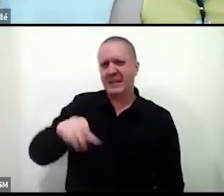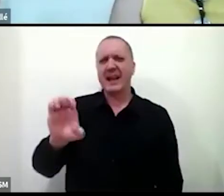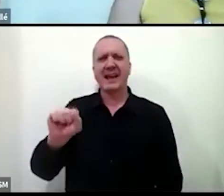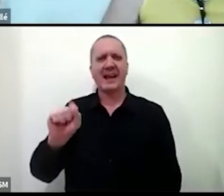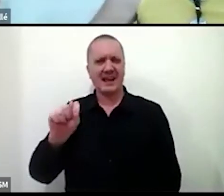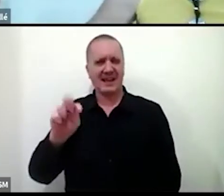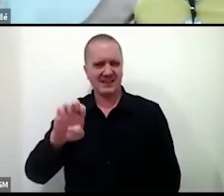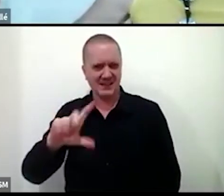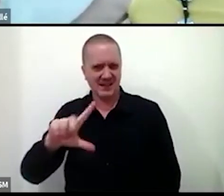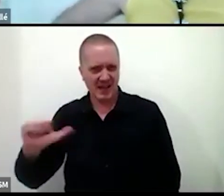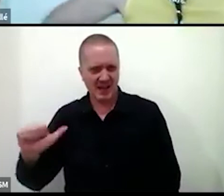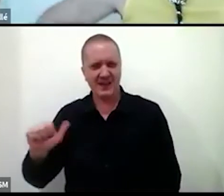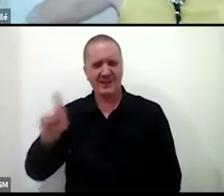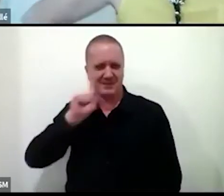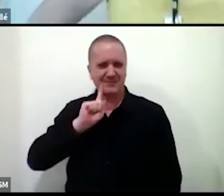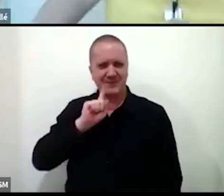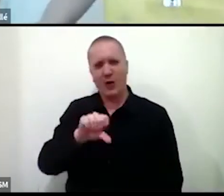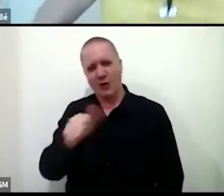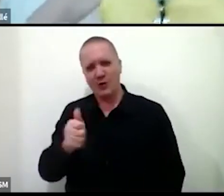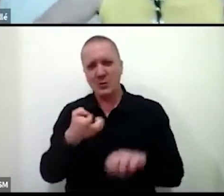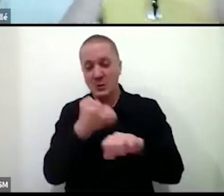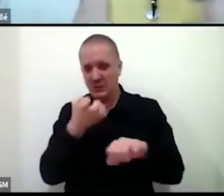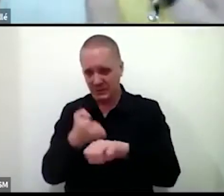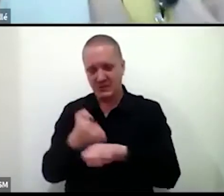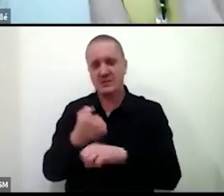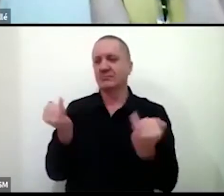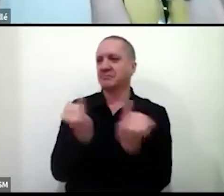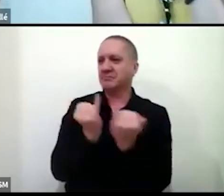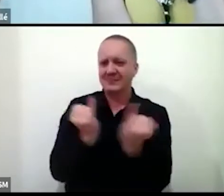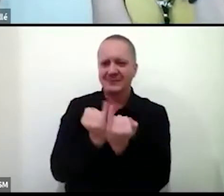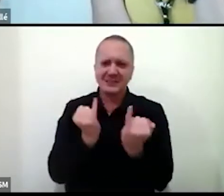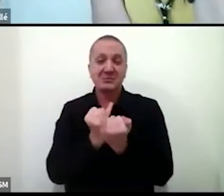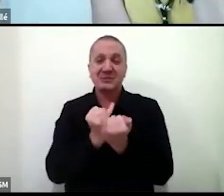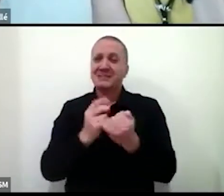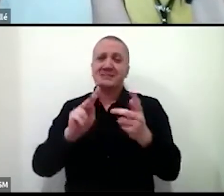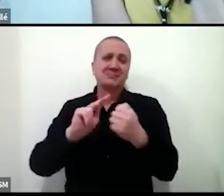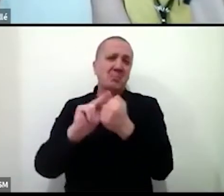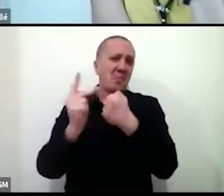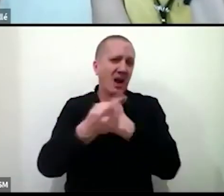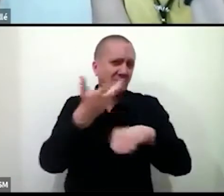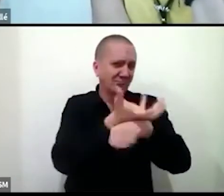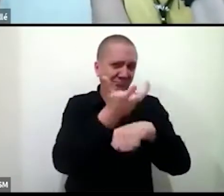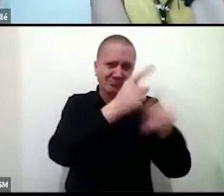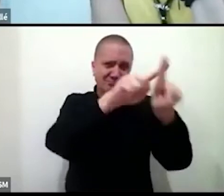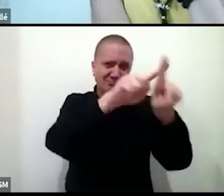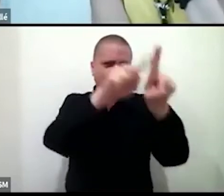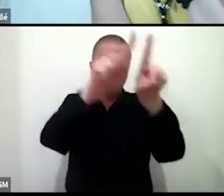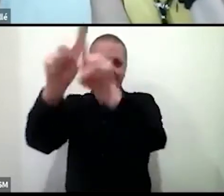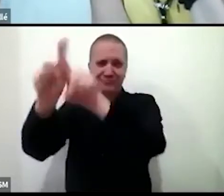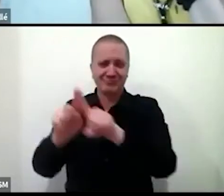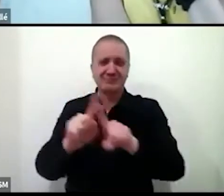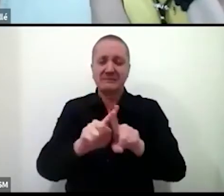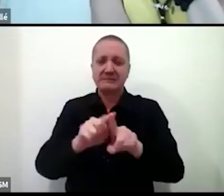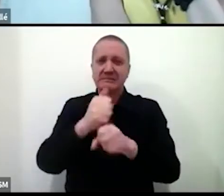sobre su trabajo y lo que está pasando en esa parte del país. Creo que en estos momentos estamos trabajando...